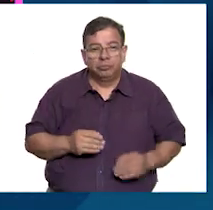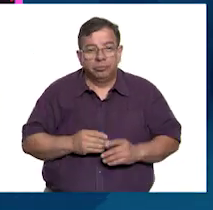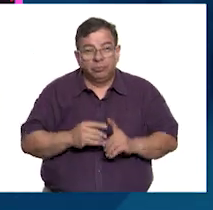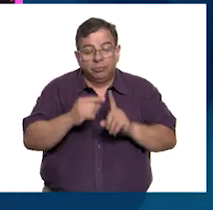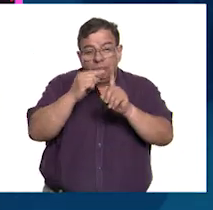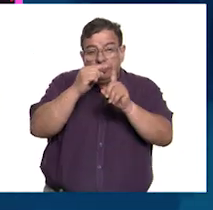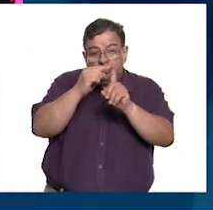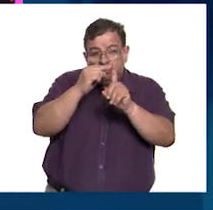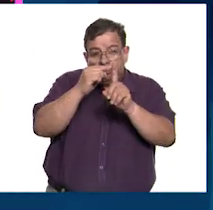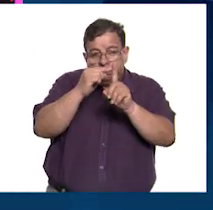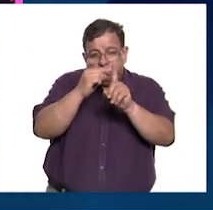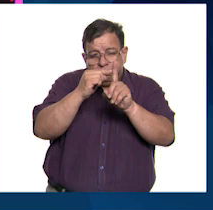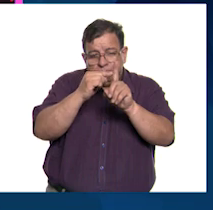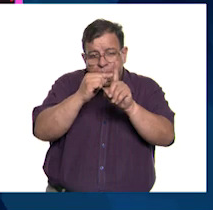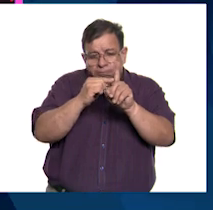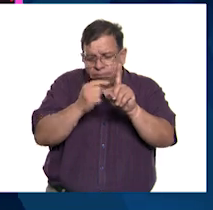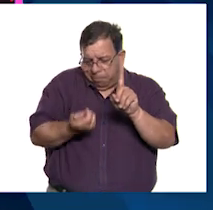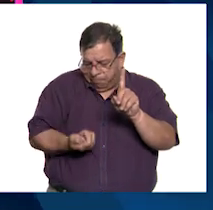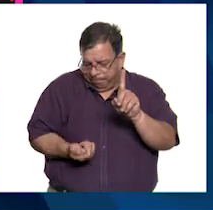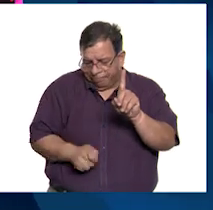temperatura,